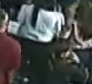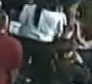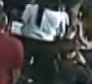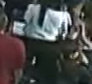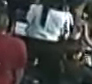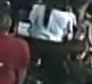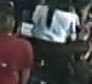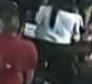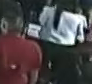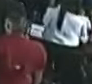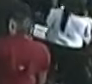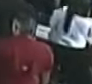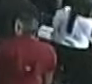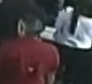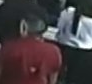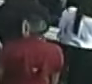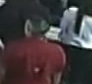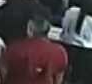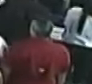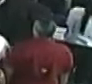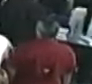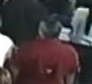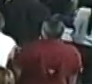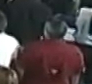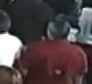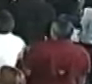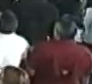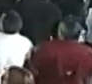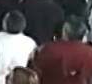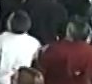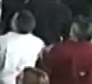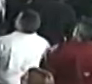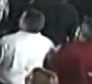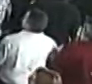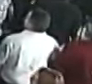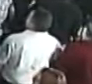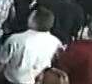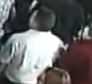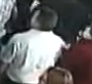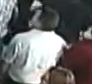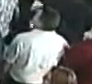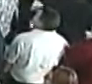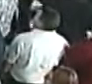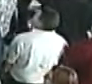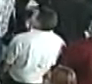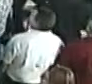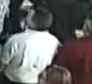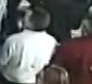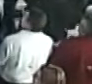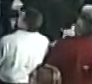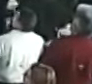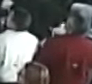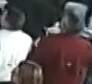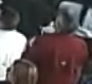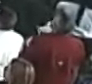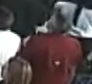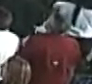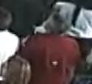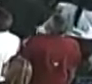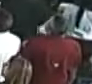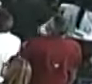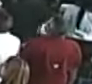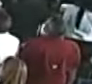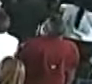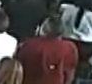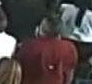es hoy en día la recuperación definitiva de la Guayana Esequiba, esos más de 159.000 kilómetros cuadrados que desde hace